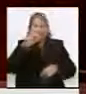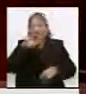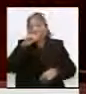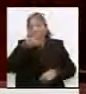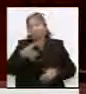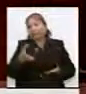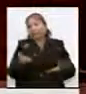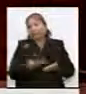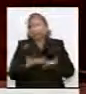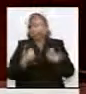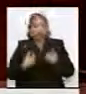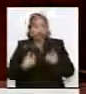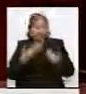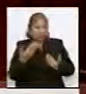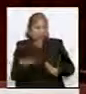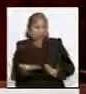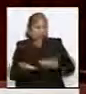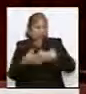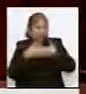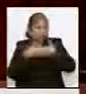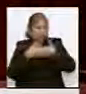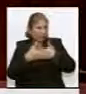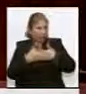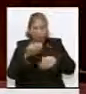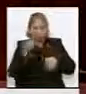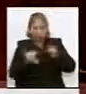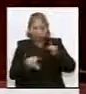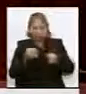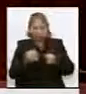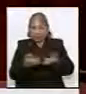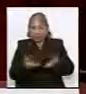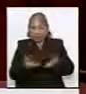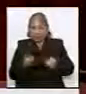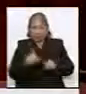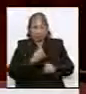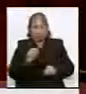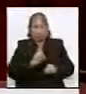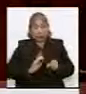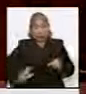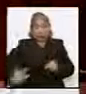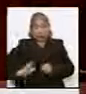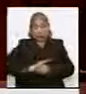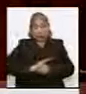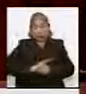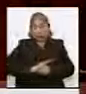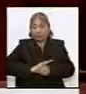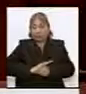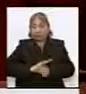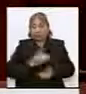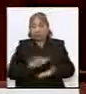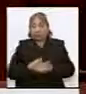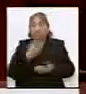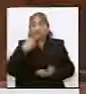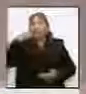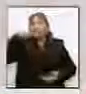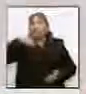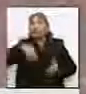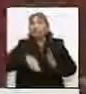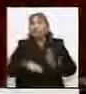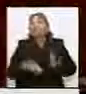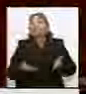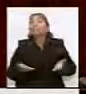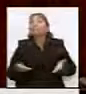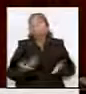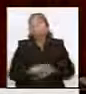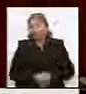teniendo ellos cerca a la justicia y no hay un tope, imagínense los que dicen los que están abajo.